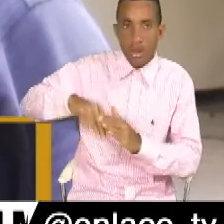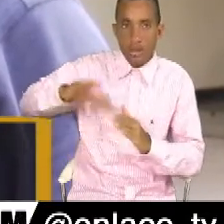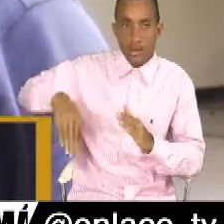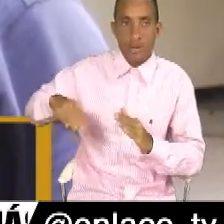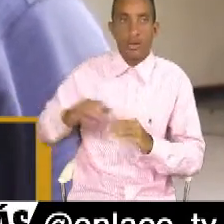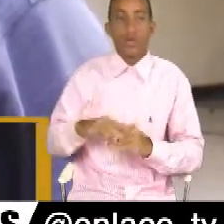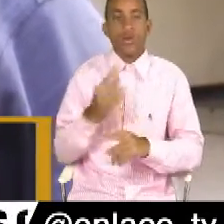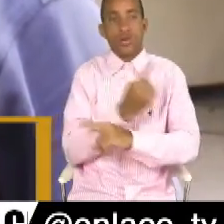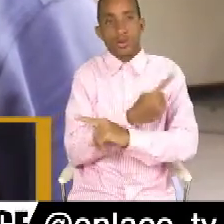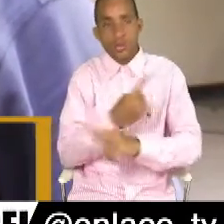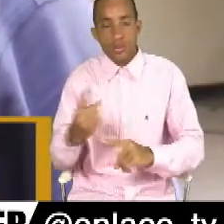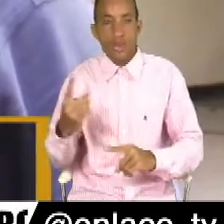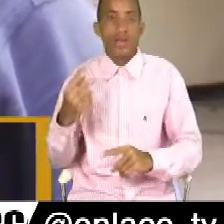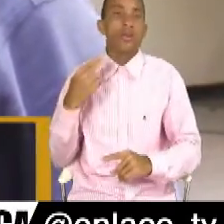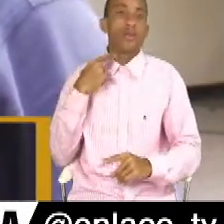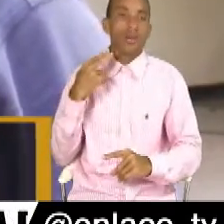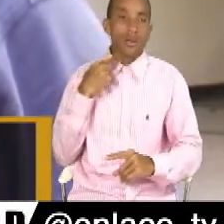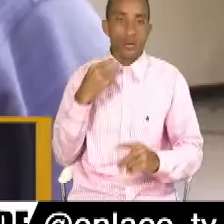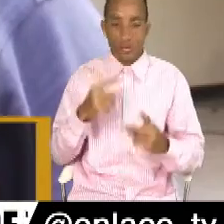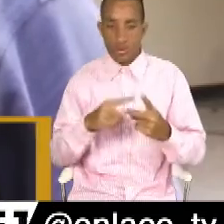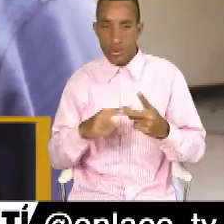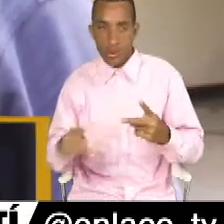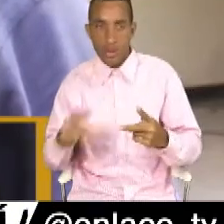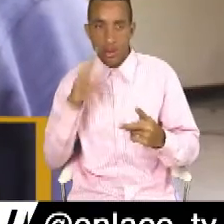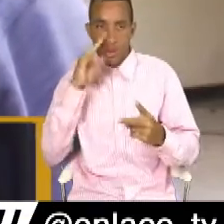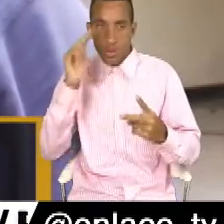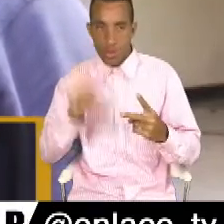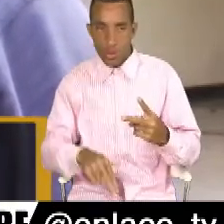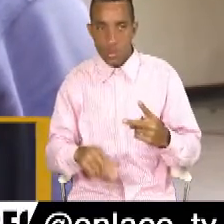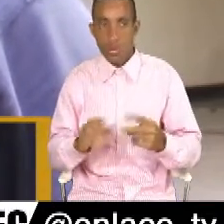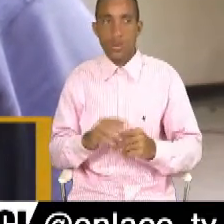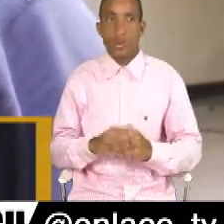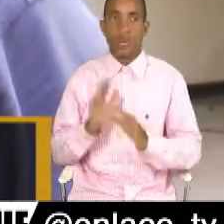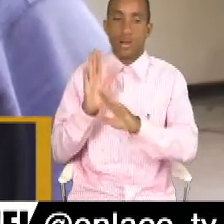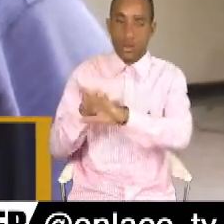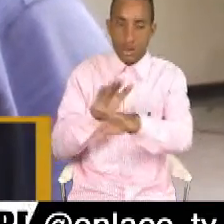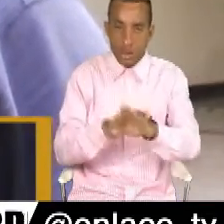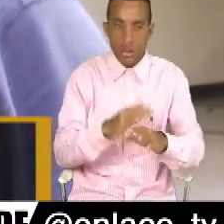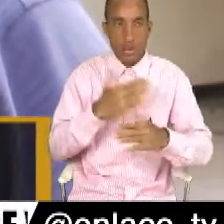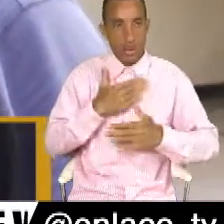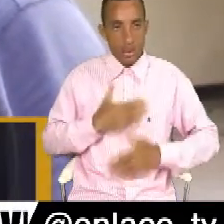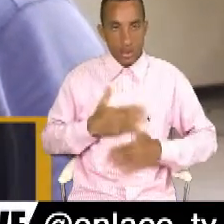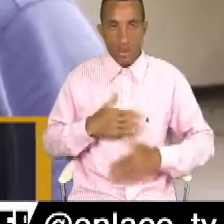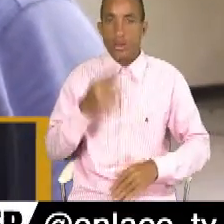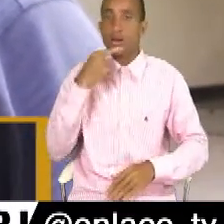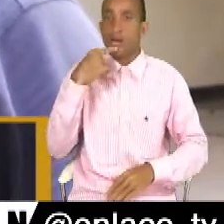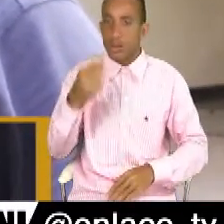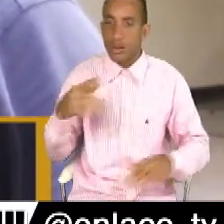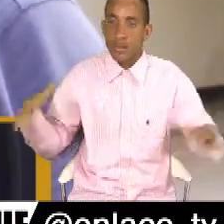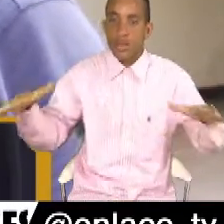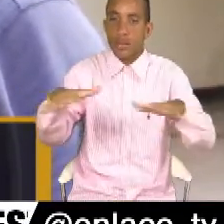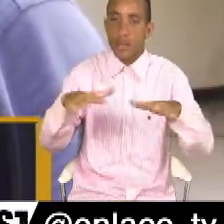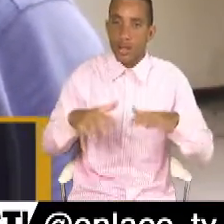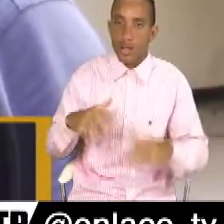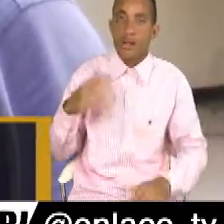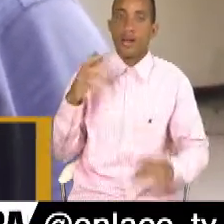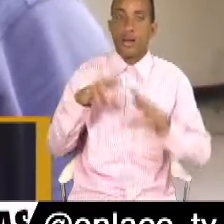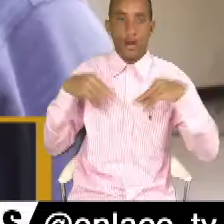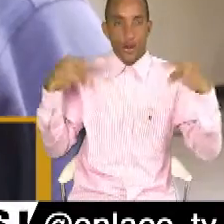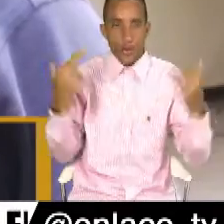de noviembre, una semana en el mes de junio. Entonces damos el parte de tranquilidad, como se lo dijimos en la asamblea de padres y madres de familia